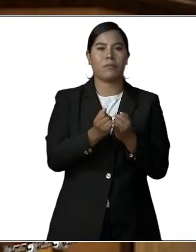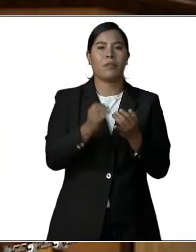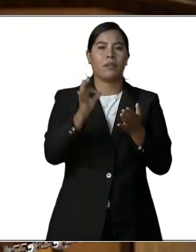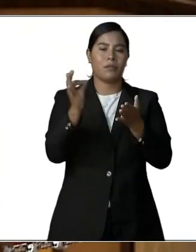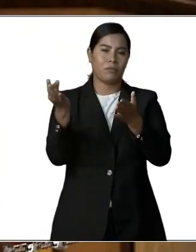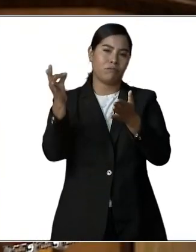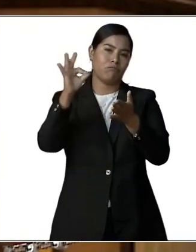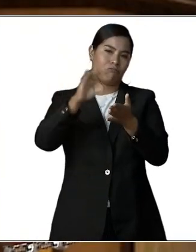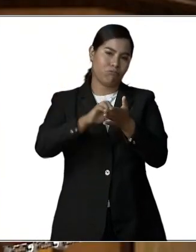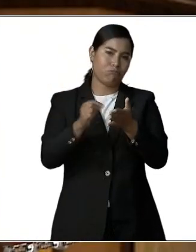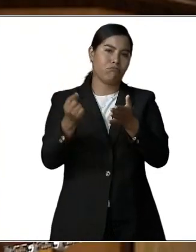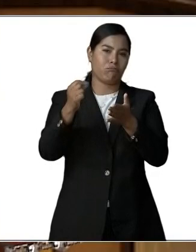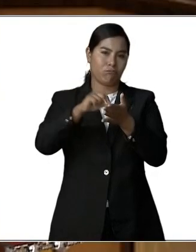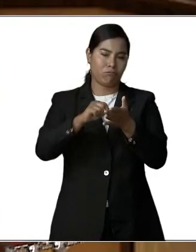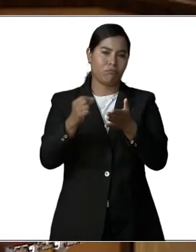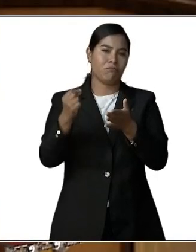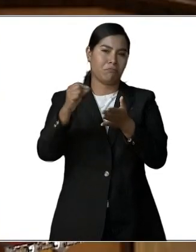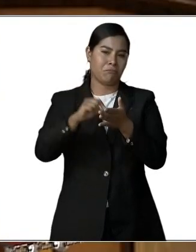van a sumar,